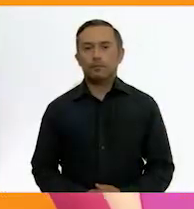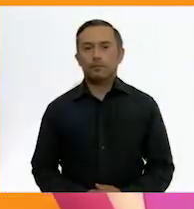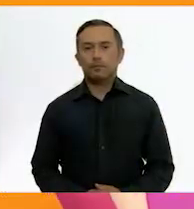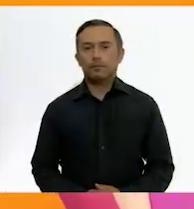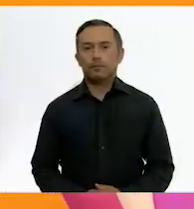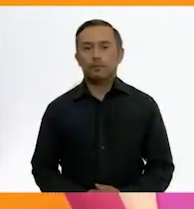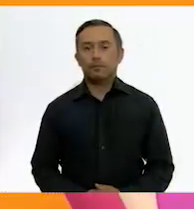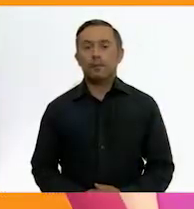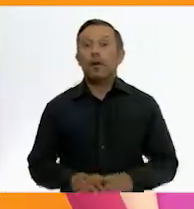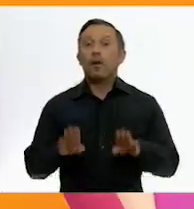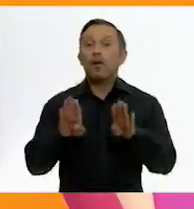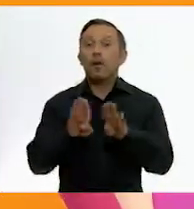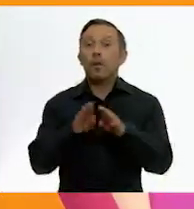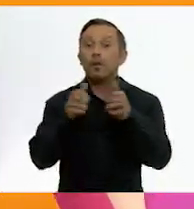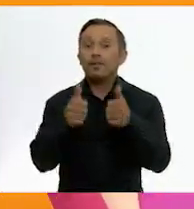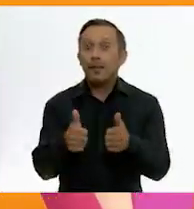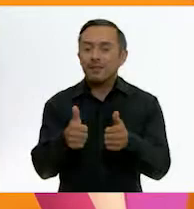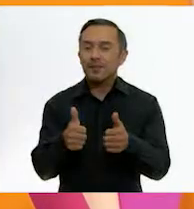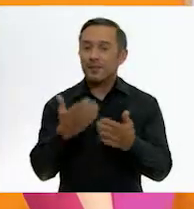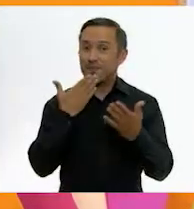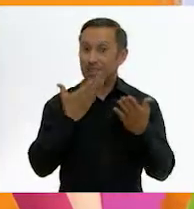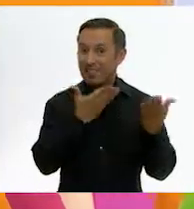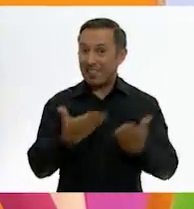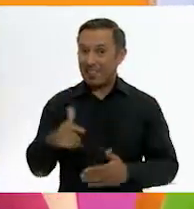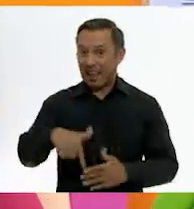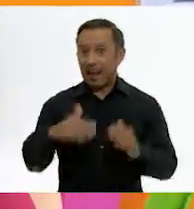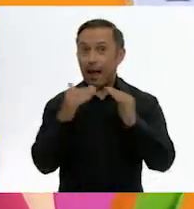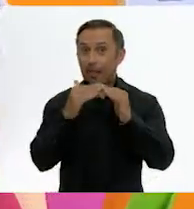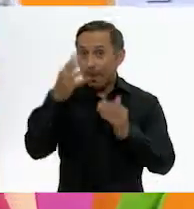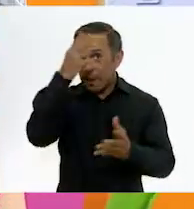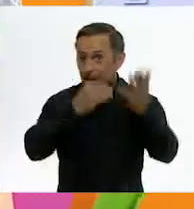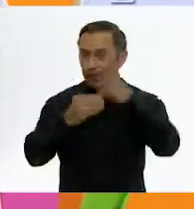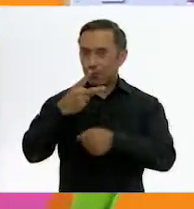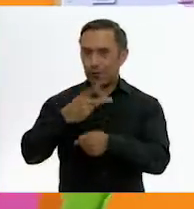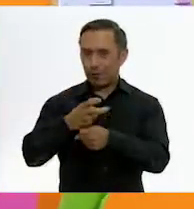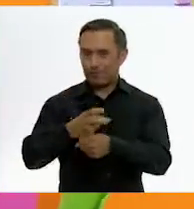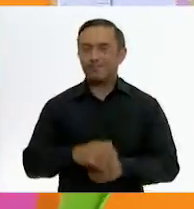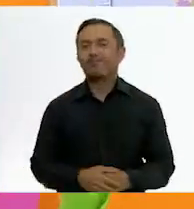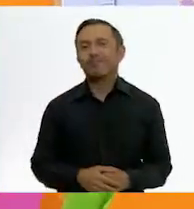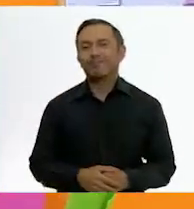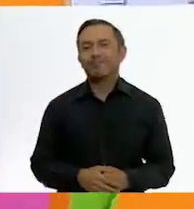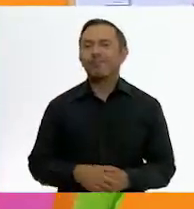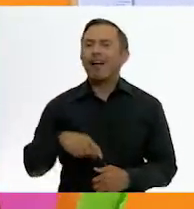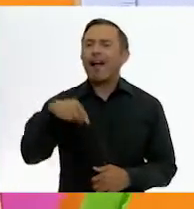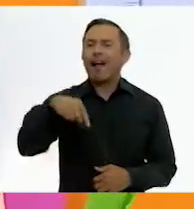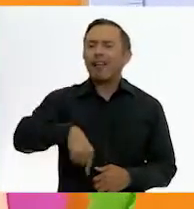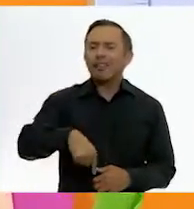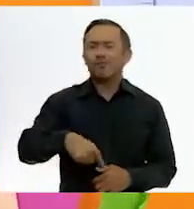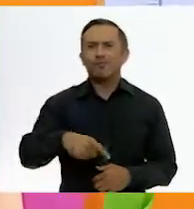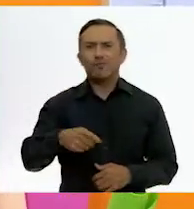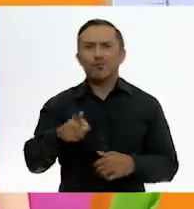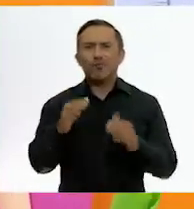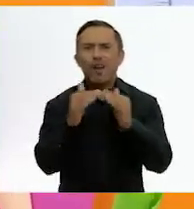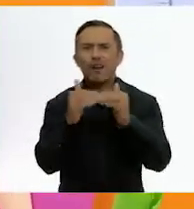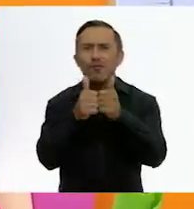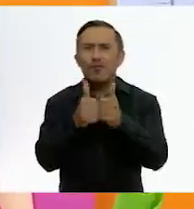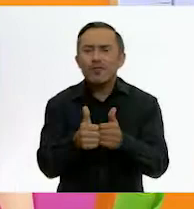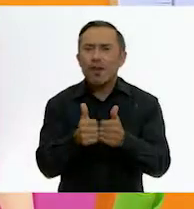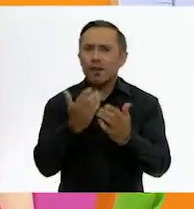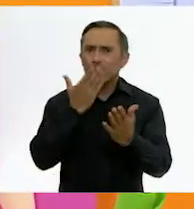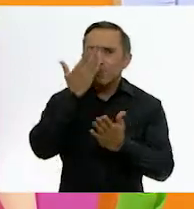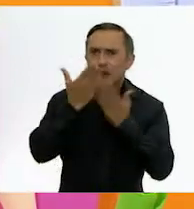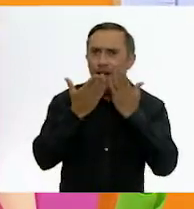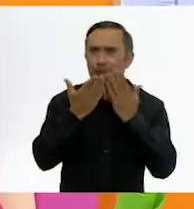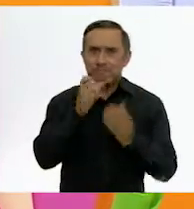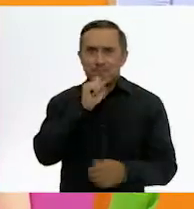cómo están les damos la bienvenida aprende en casa 2 un espacio en el que vamos a poder estudiar y divertirnos desde